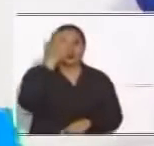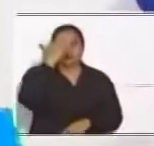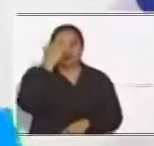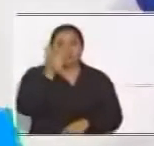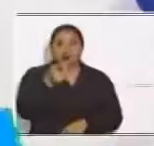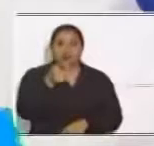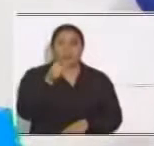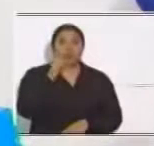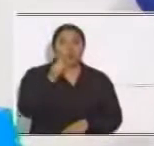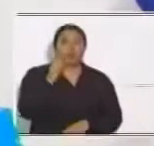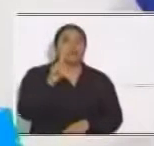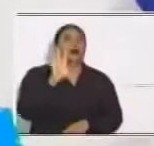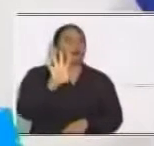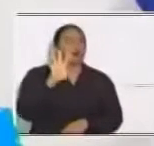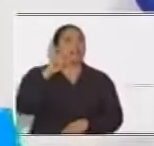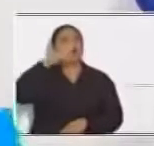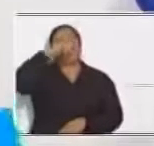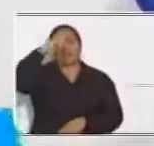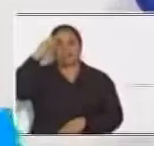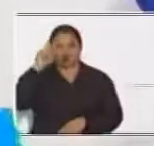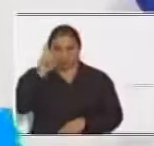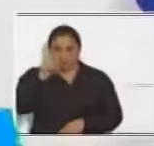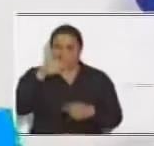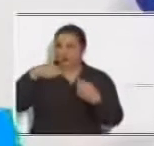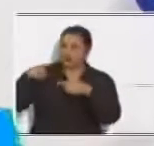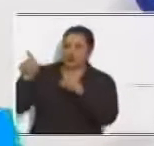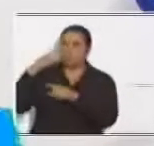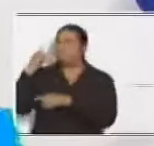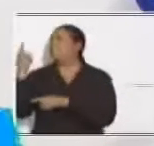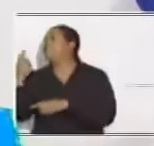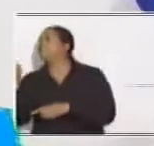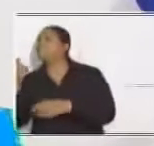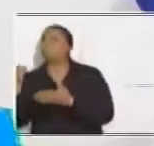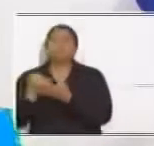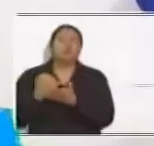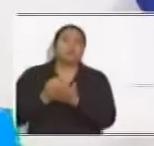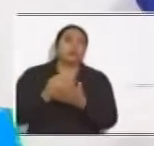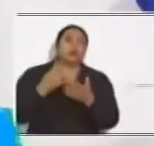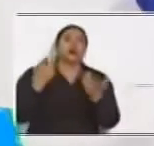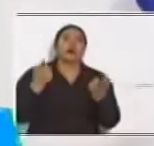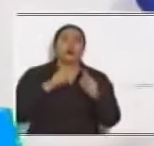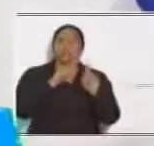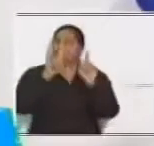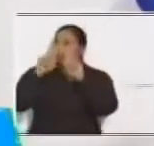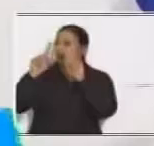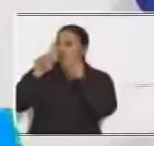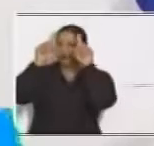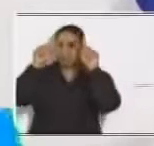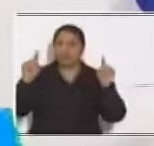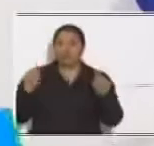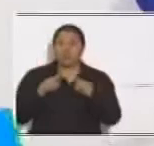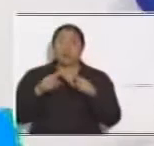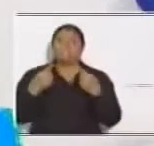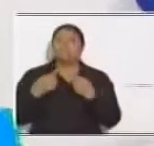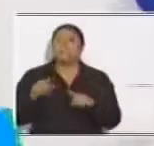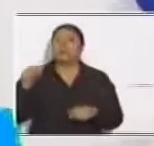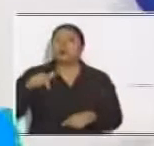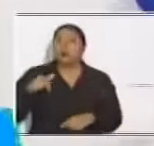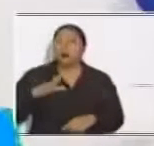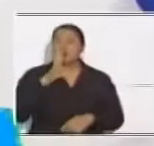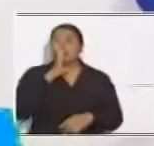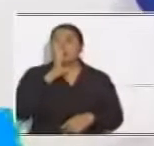los tipos de triángulos. Pero hoy vamos a hablar de la parte de la matemática que nos ayuda a